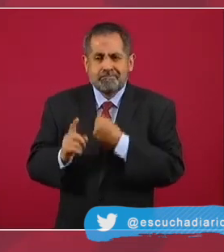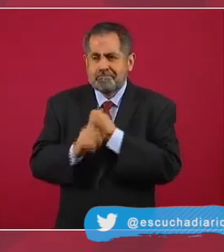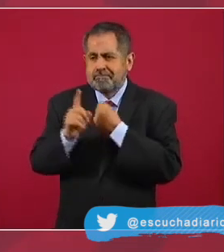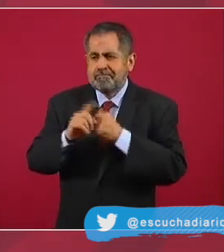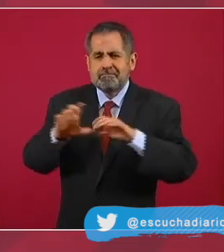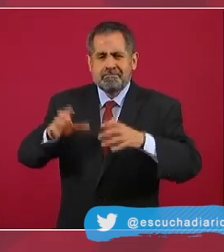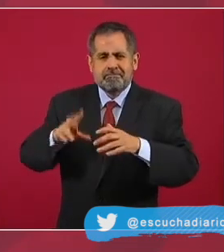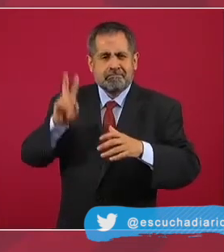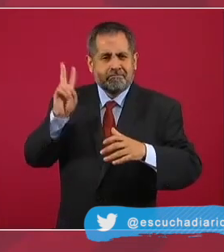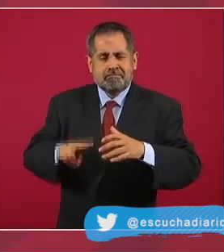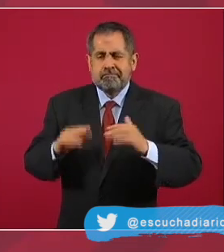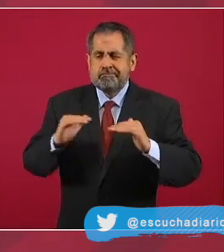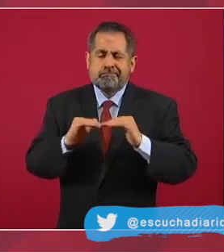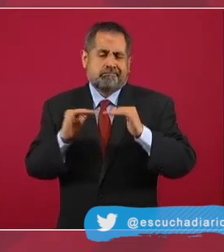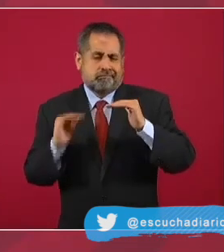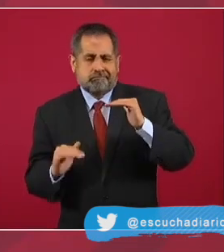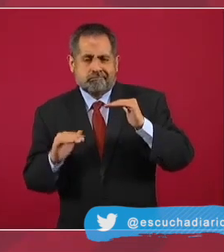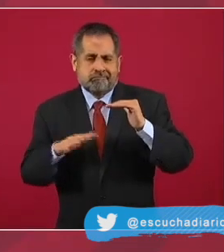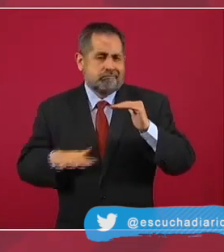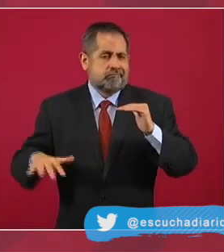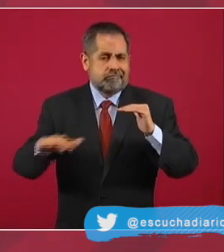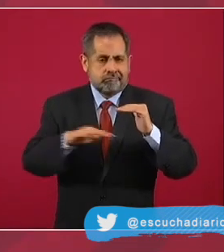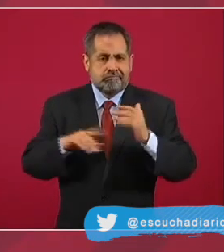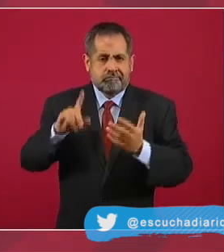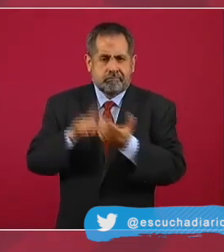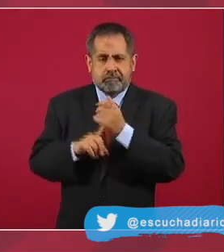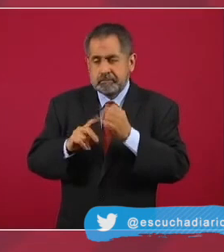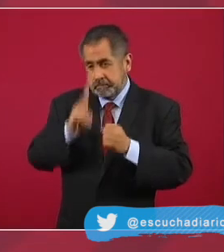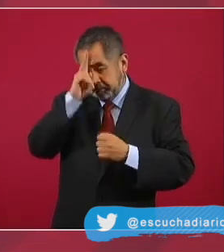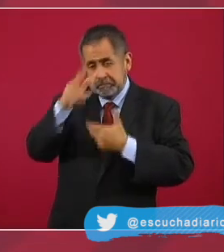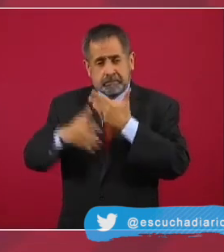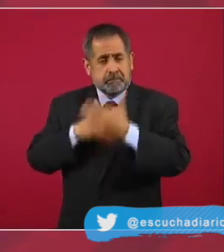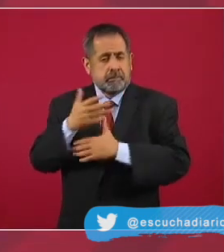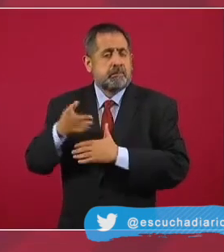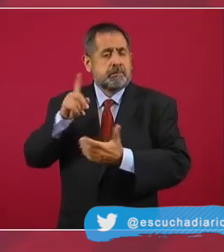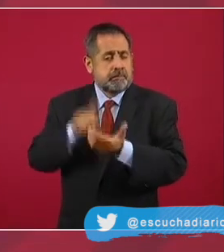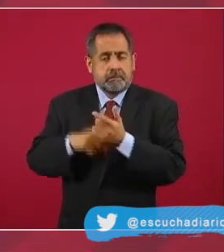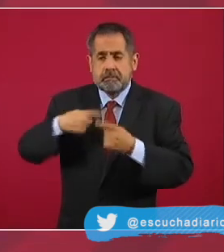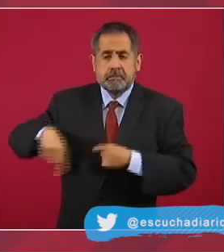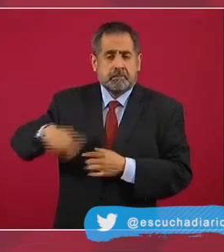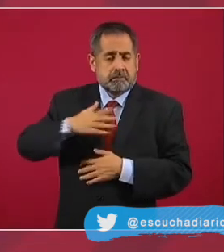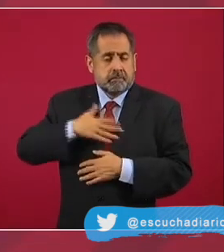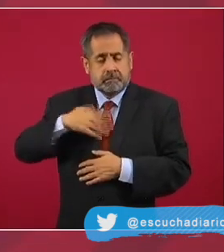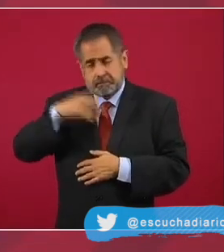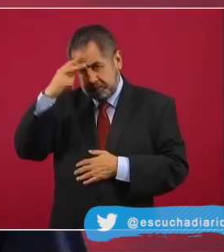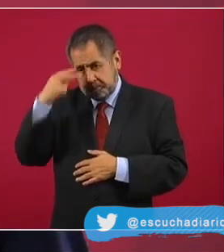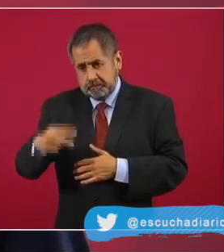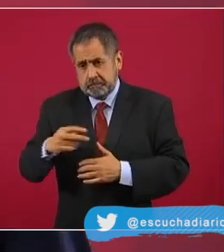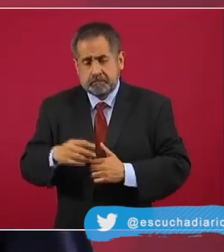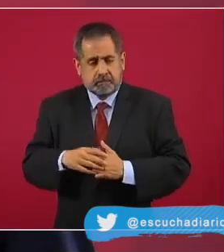de la dolorosa desigualdad y de la violencia que padecemos.